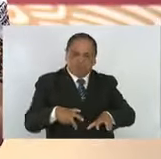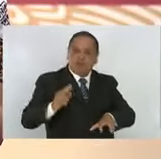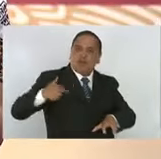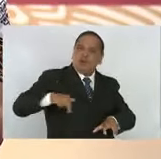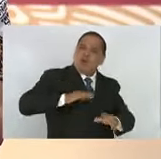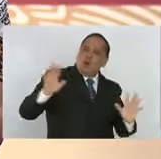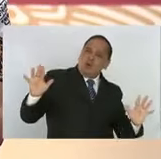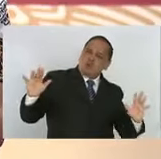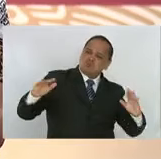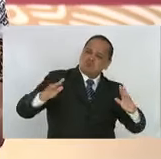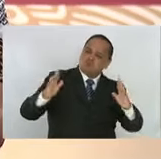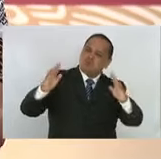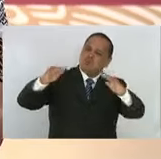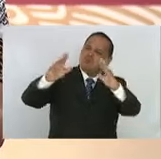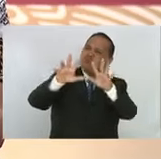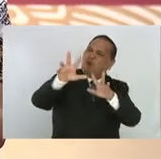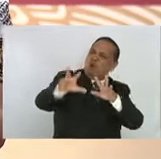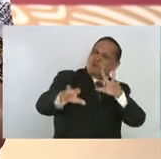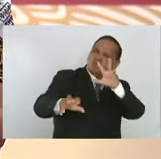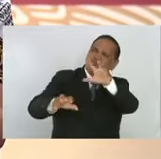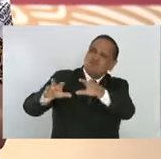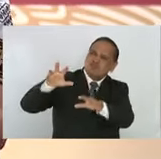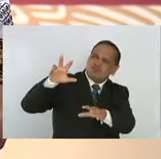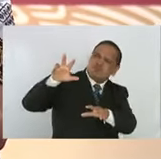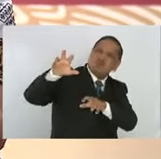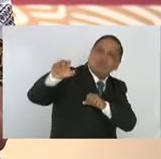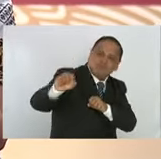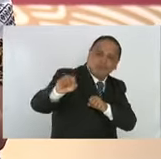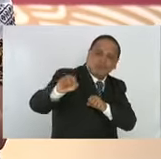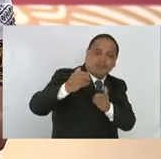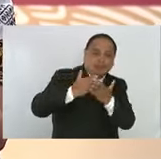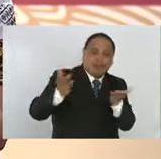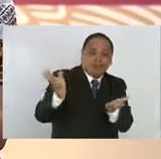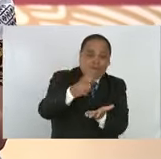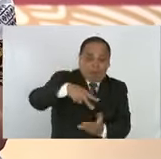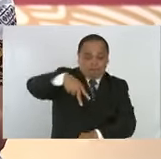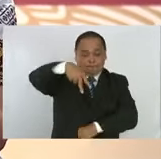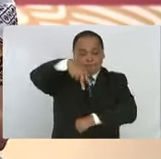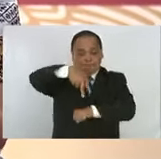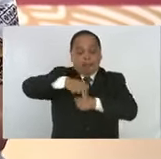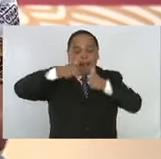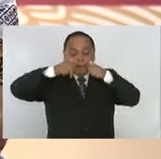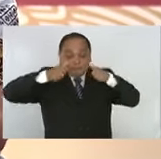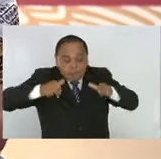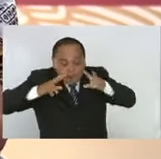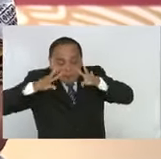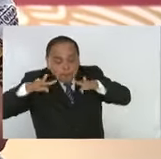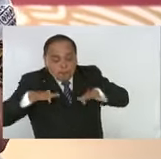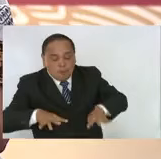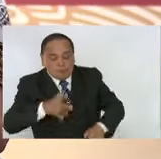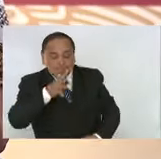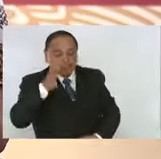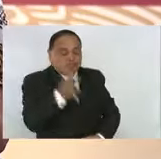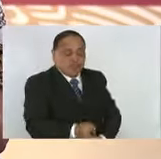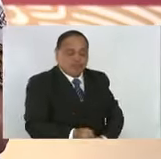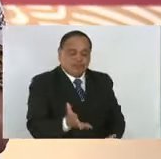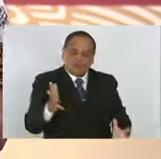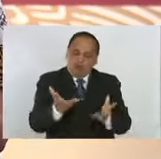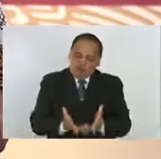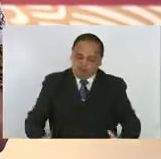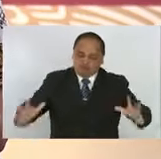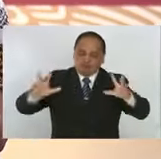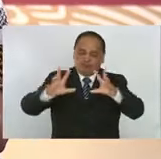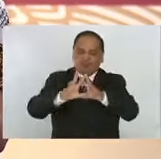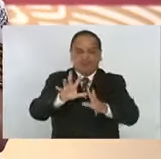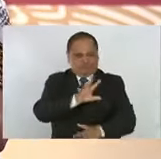escalar la cima del monte. Y hoy, desde esas alturas, podemos decir, sí, otro mundo es posible. Y